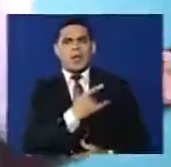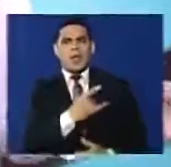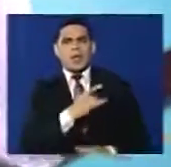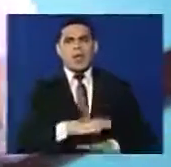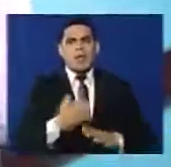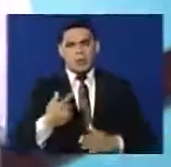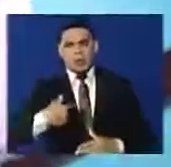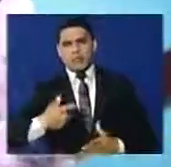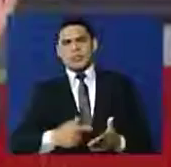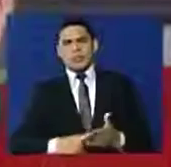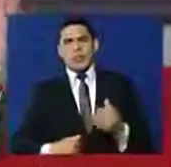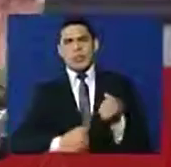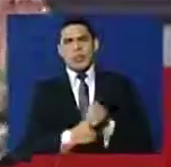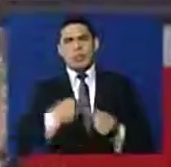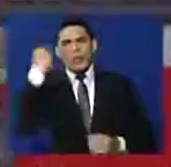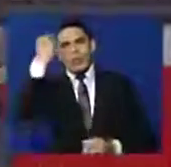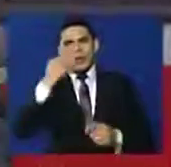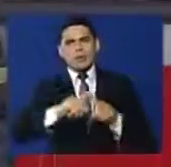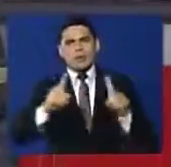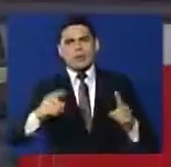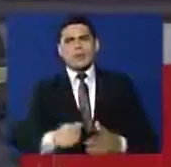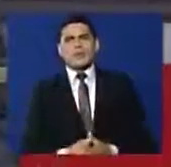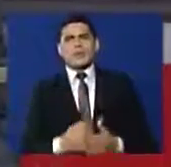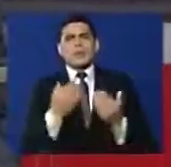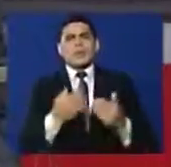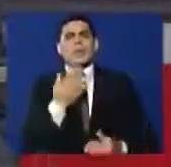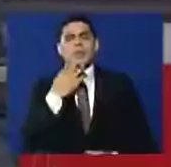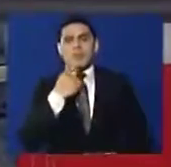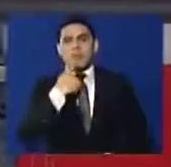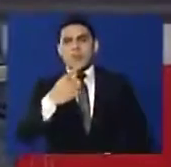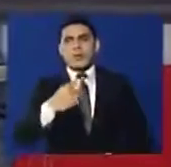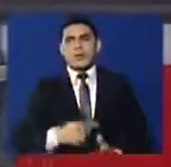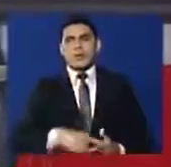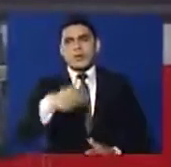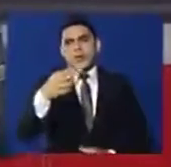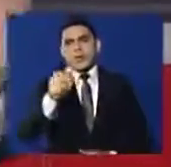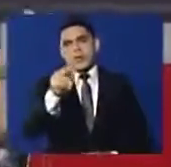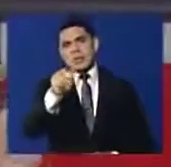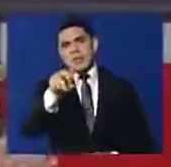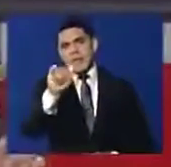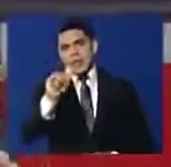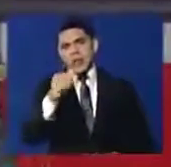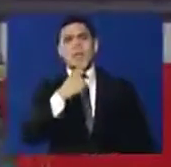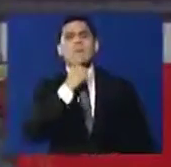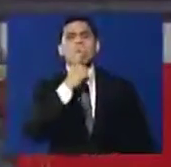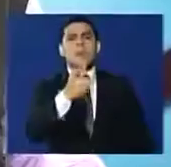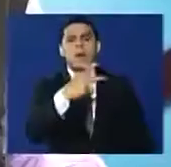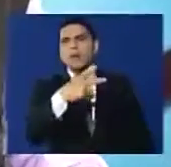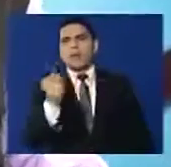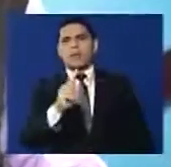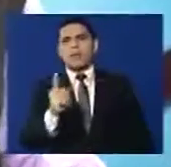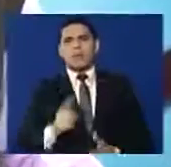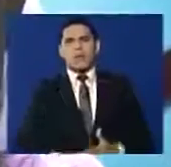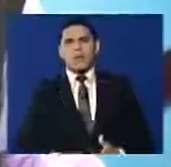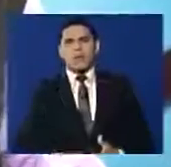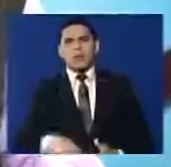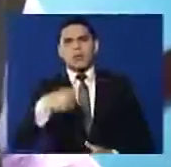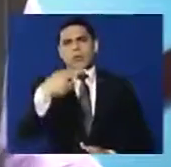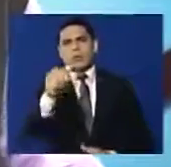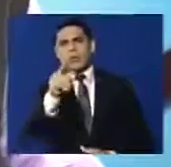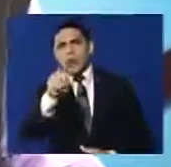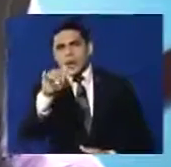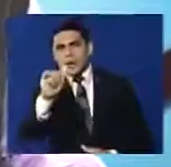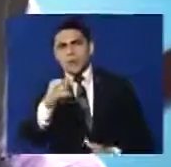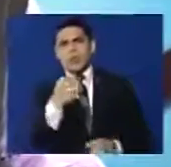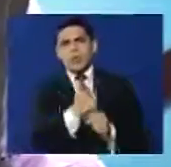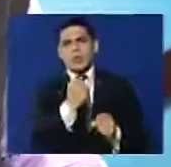artista, a mirar como artista porque sí, pienso porque, diferente. Porque ahora yo no puedo decir que Jánica Juan es malo o los Kailas son malos. No, por favor, Jánica Juan le ha costado muchísimo